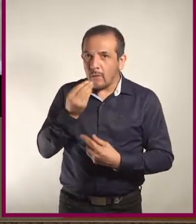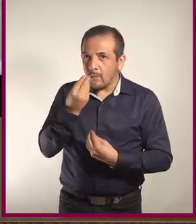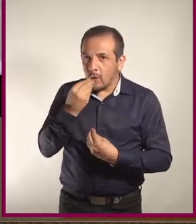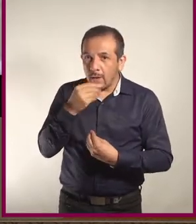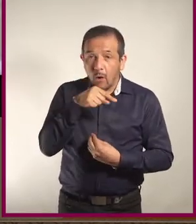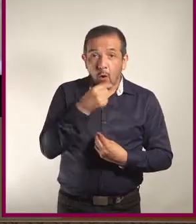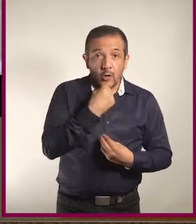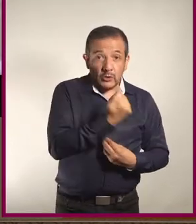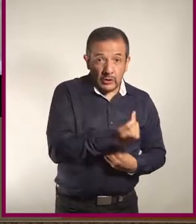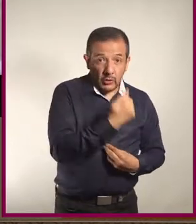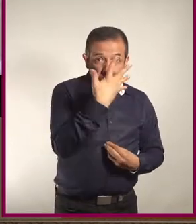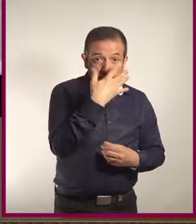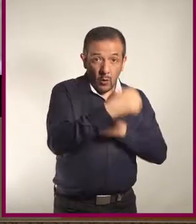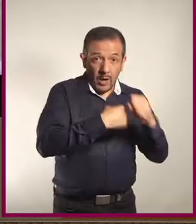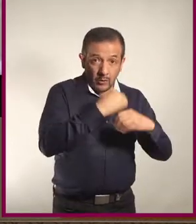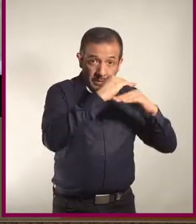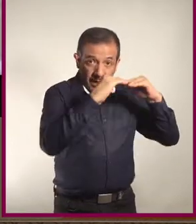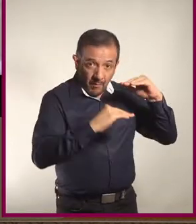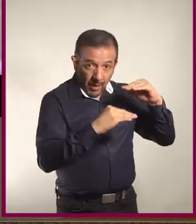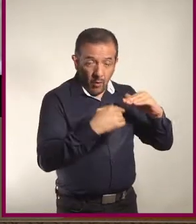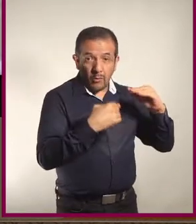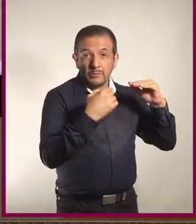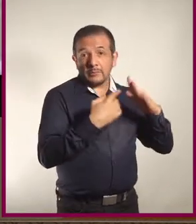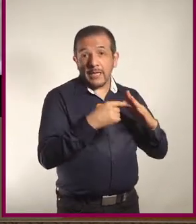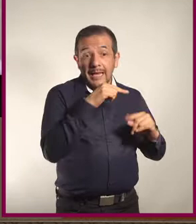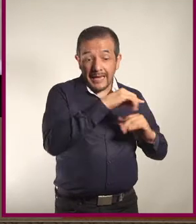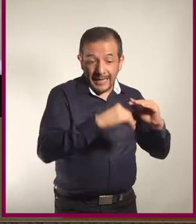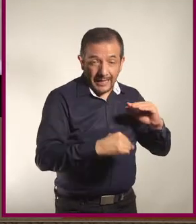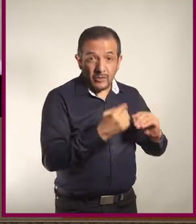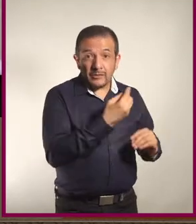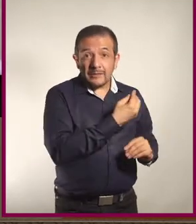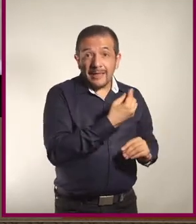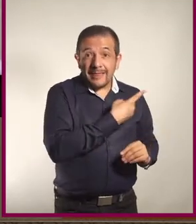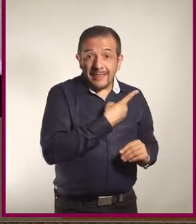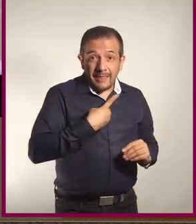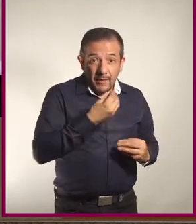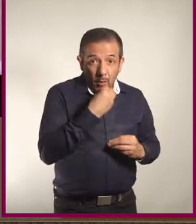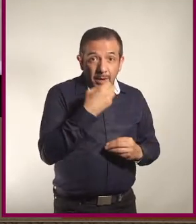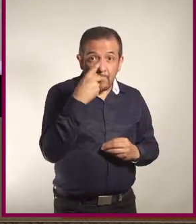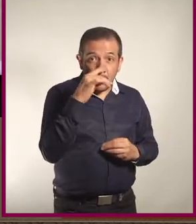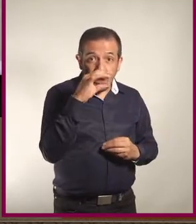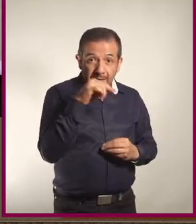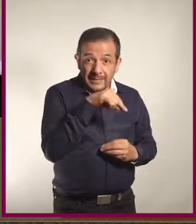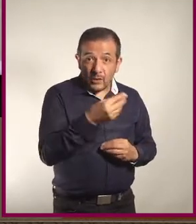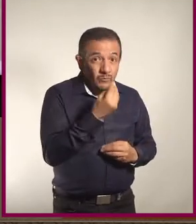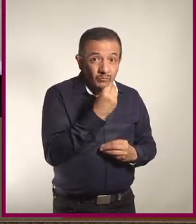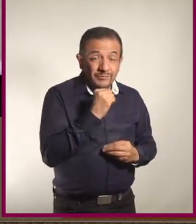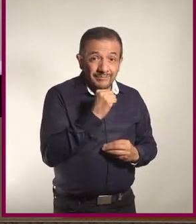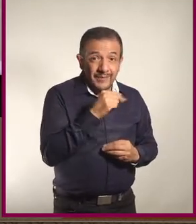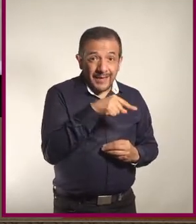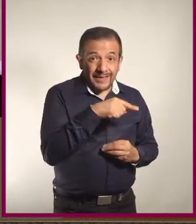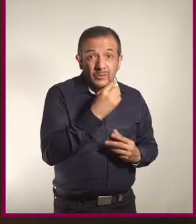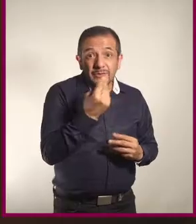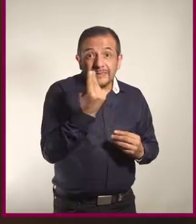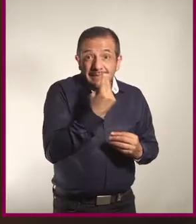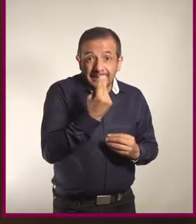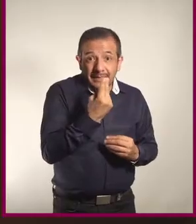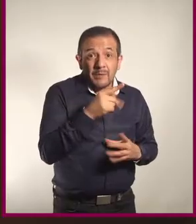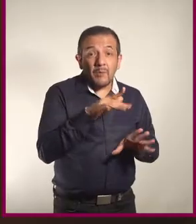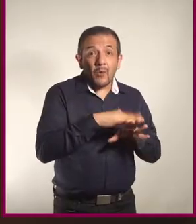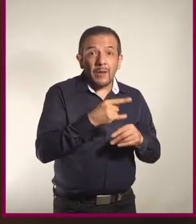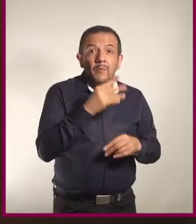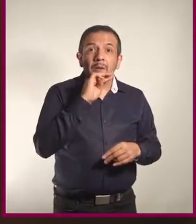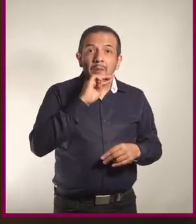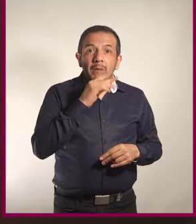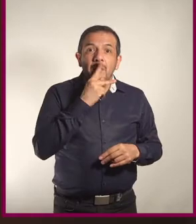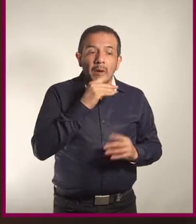pero sobre todo en los niños menores de 5 años. Entonces, los niños menores de 5 años, ¿por qué? Porque dependen completamente de su alimentación